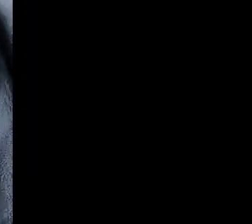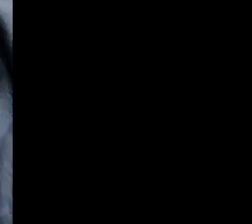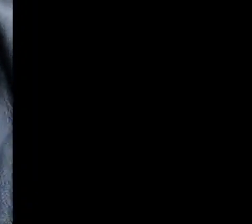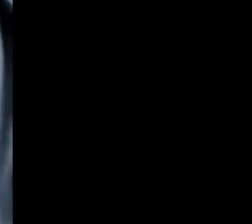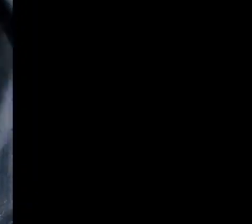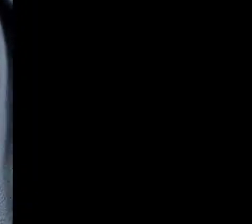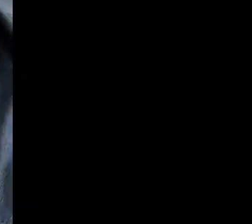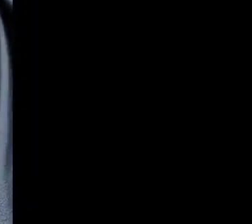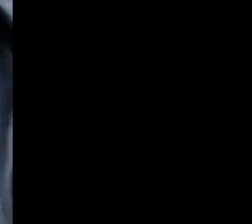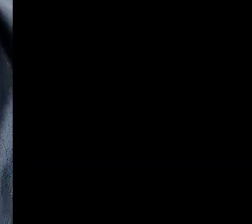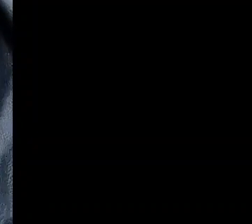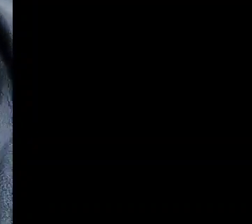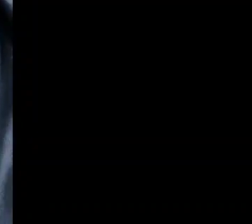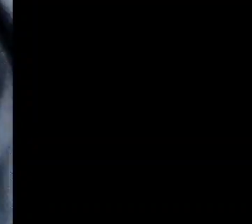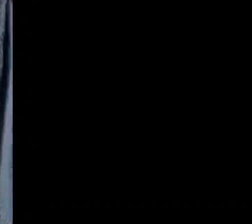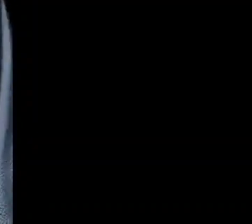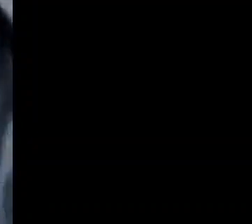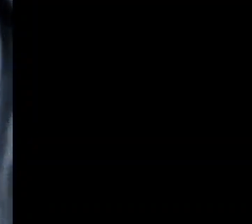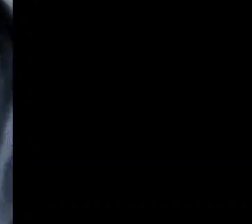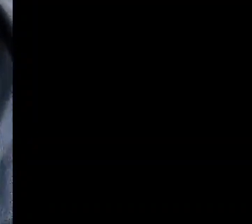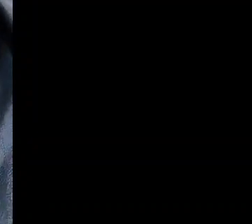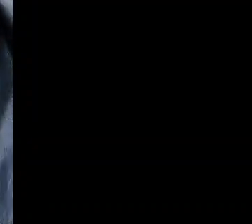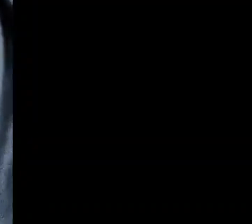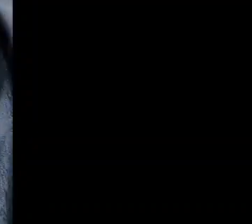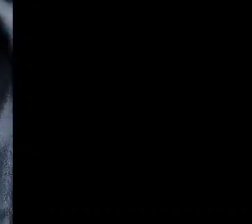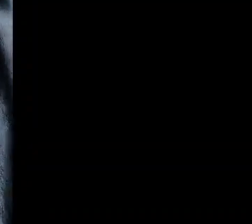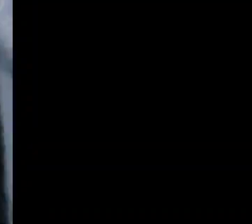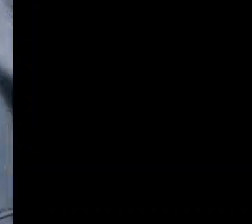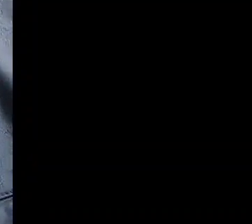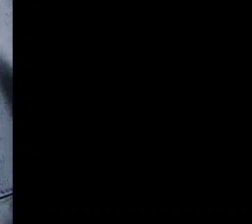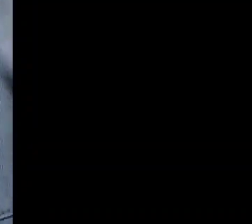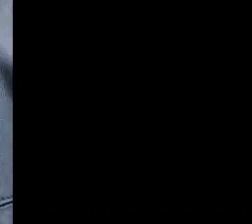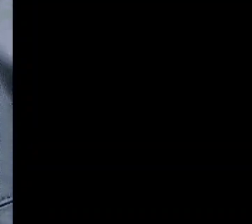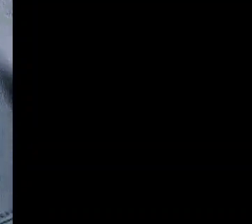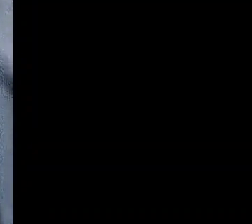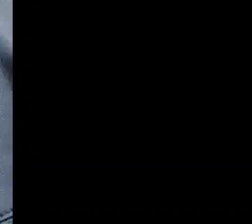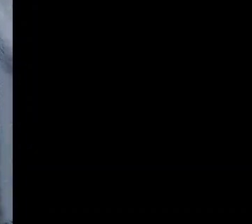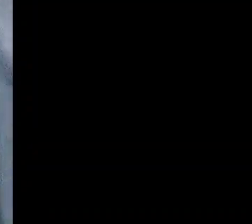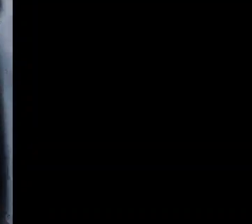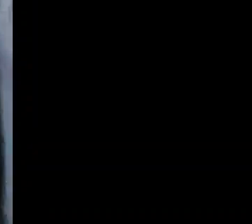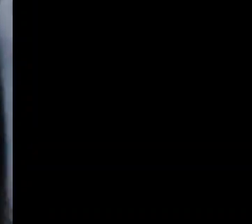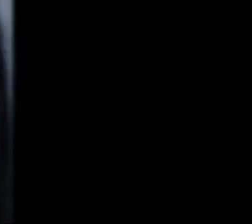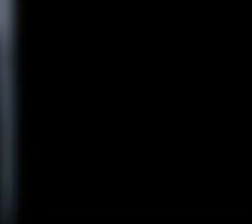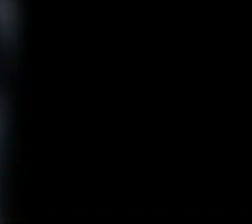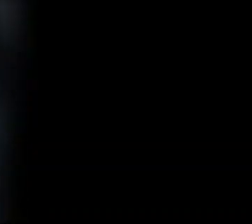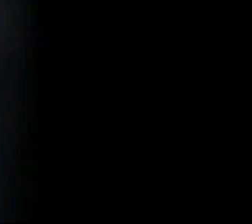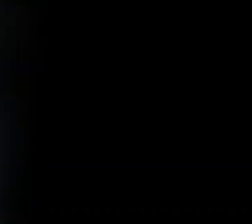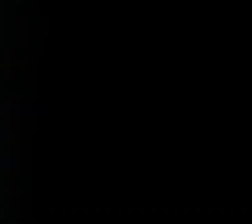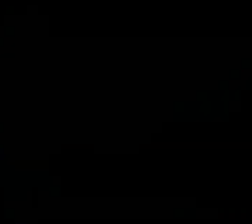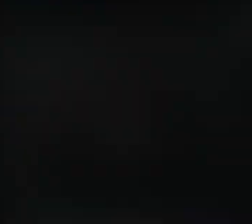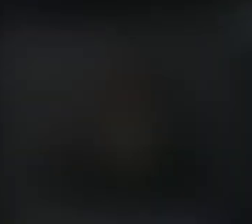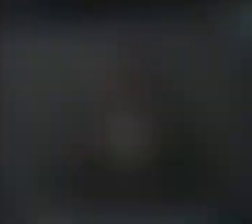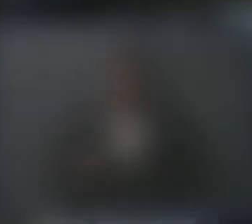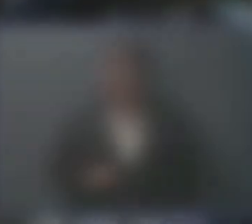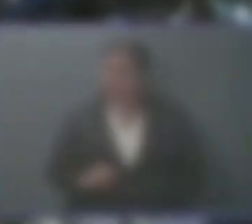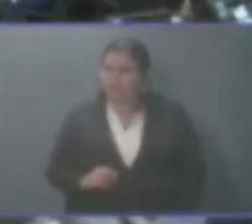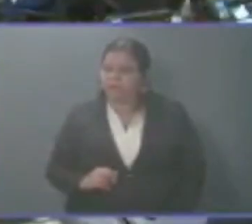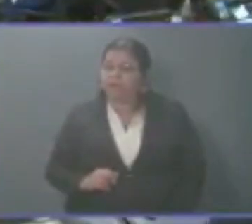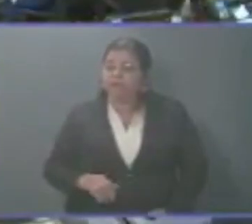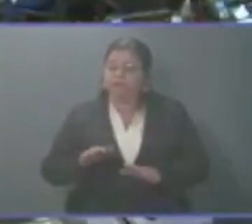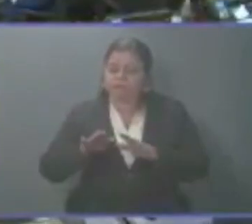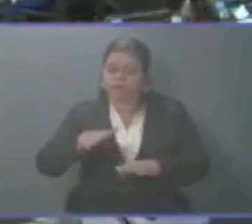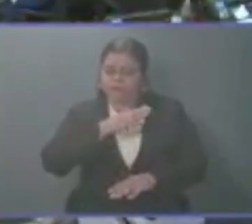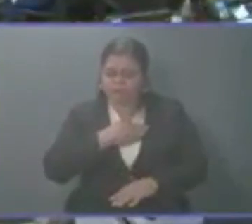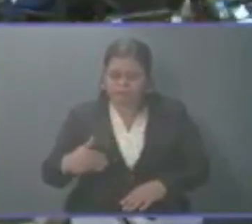que escuchen ustedes las declaraciones de las cuales dice este Sandillón. Escúchenlas. Gracias,